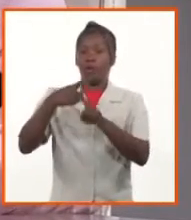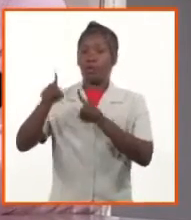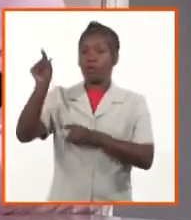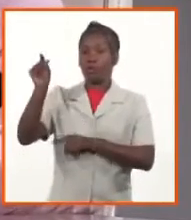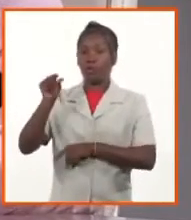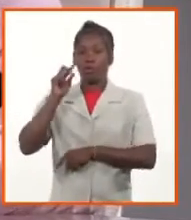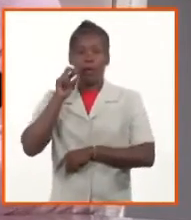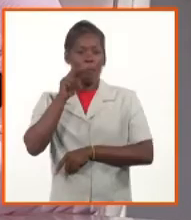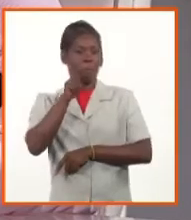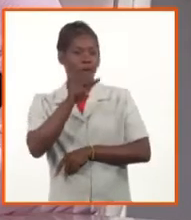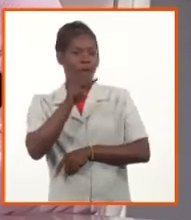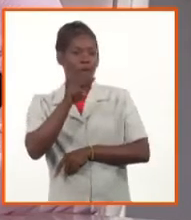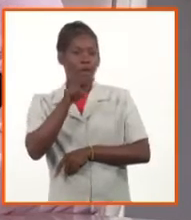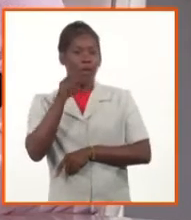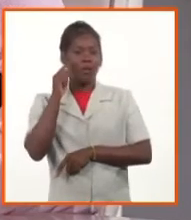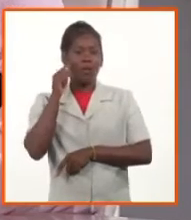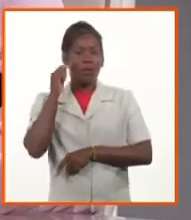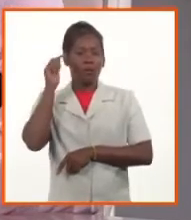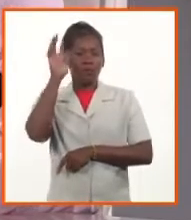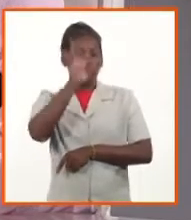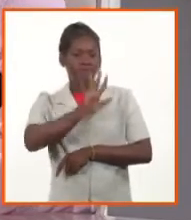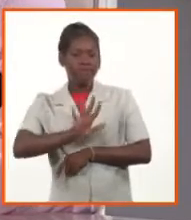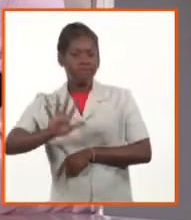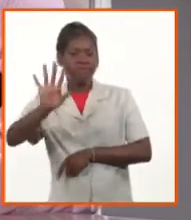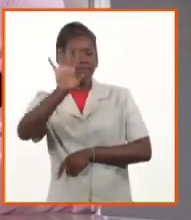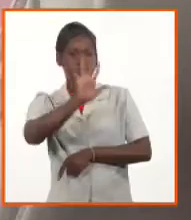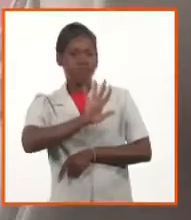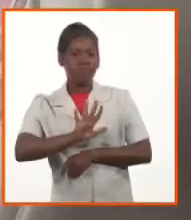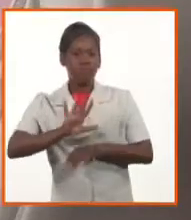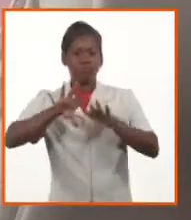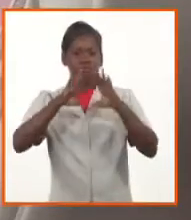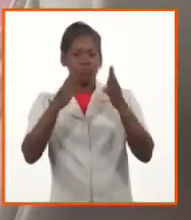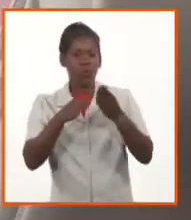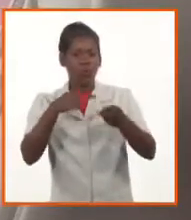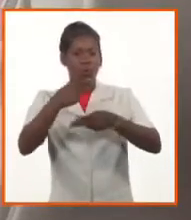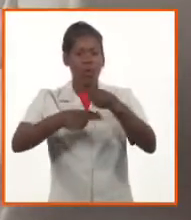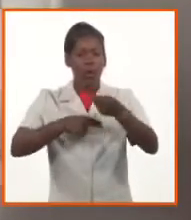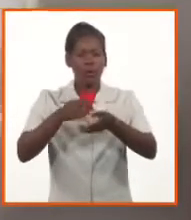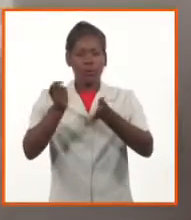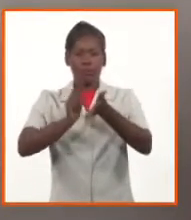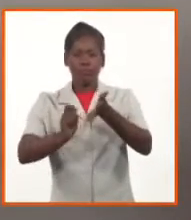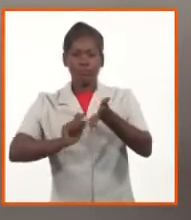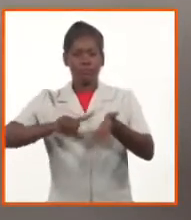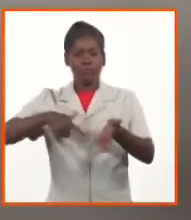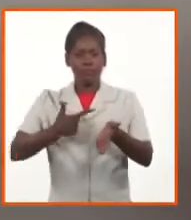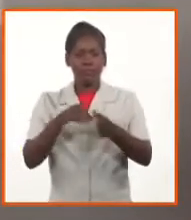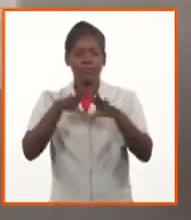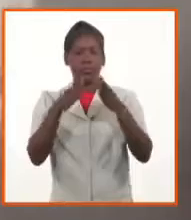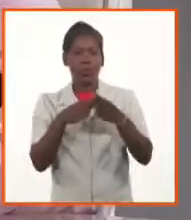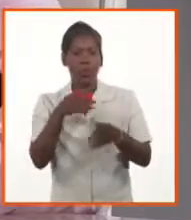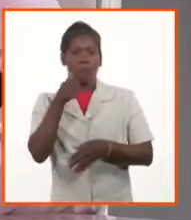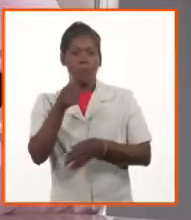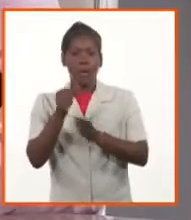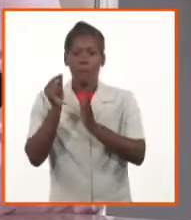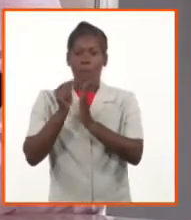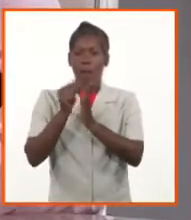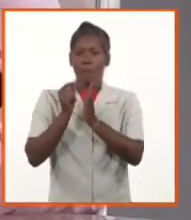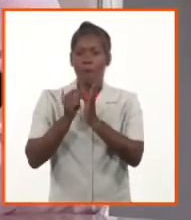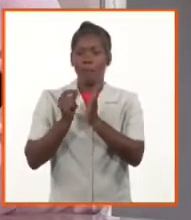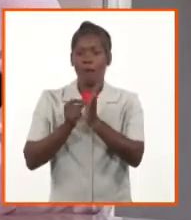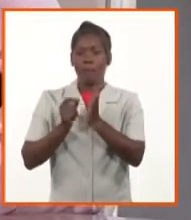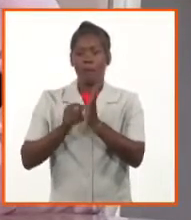transformación en el pensamiento artístico. Okay. Y, como tampoco vale la crítica complaciente solamente. Claro, exactamente, y tenemos que ser lo más